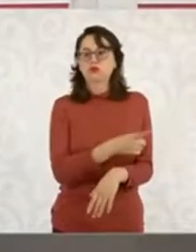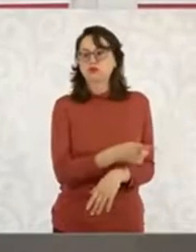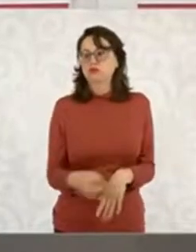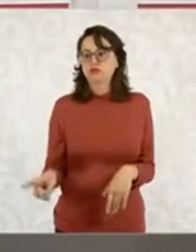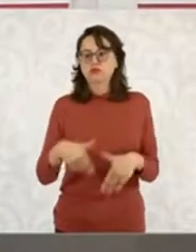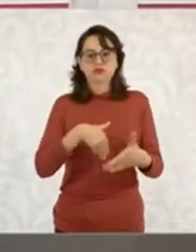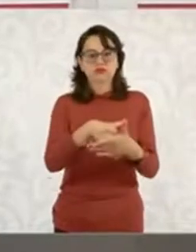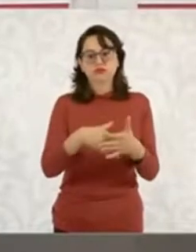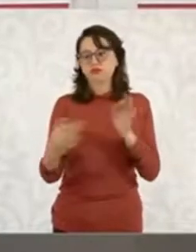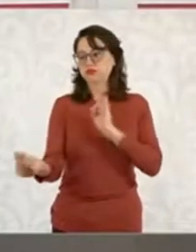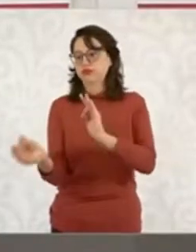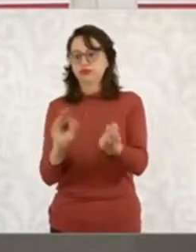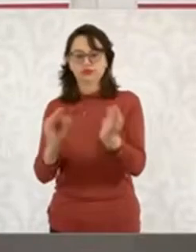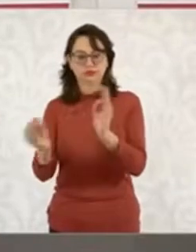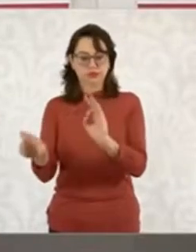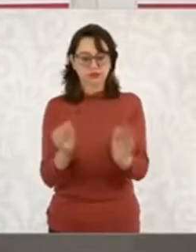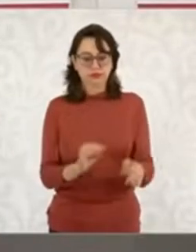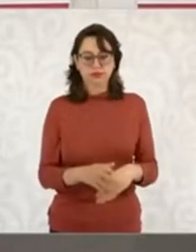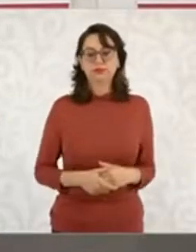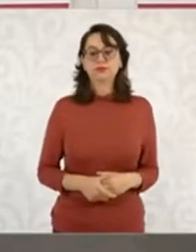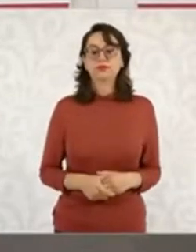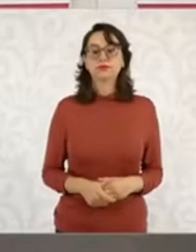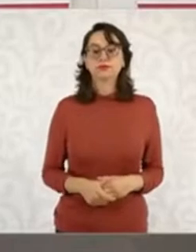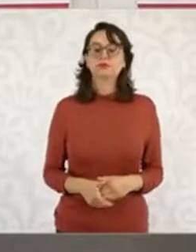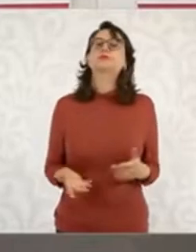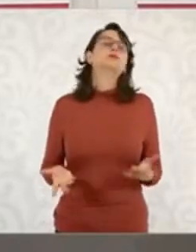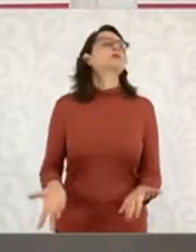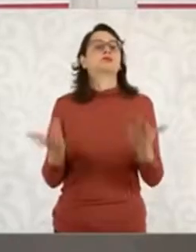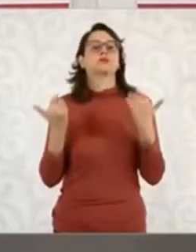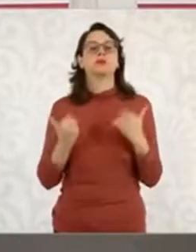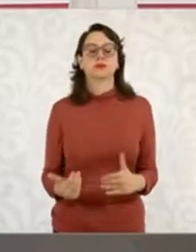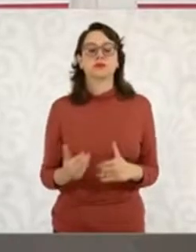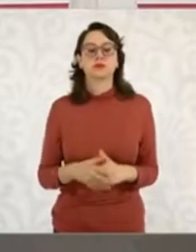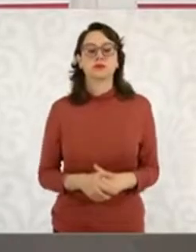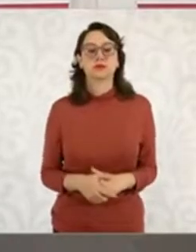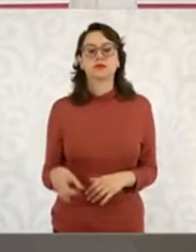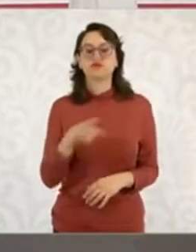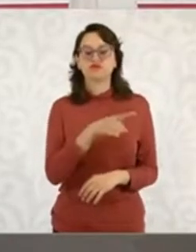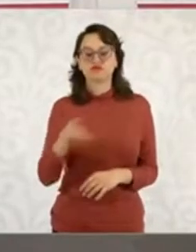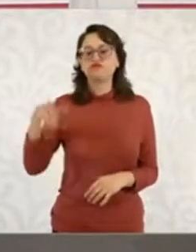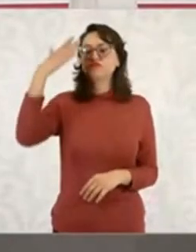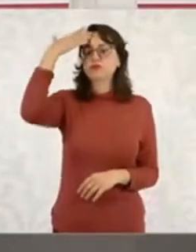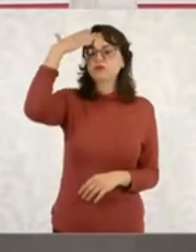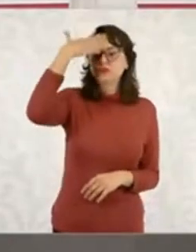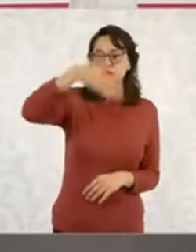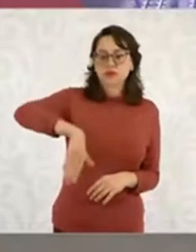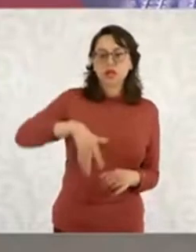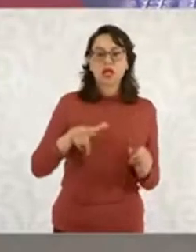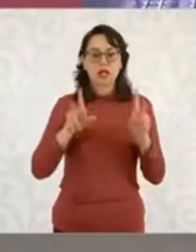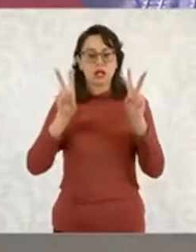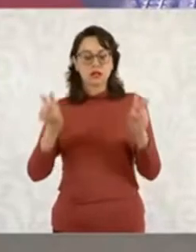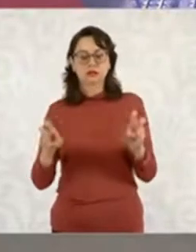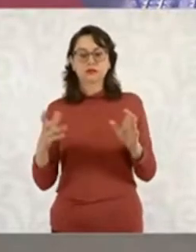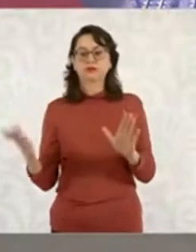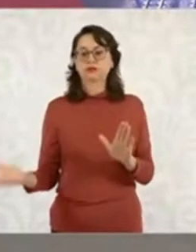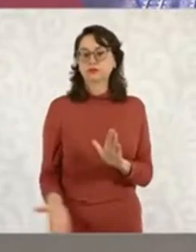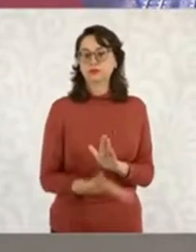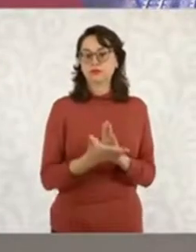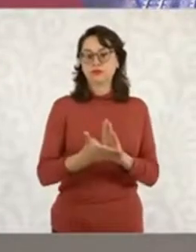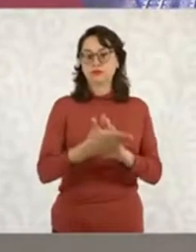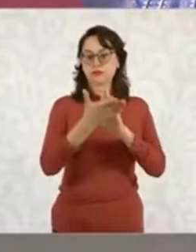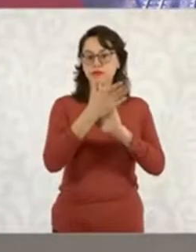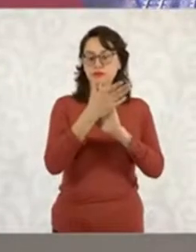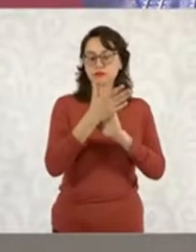alta intensidad. La que sigue, por favor. Como saben, en términos de construcción, el trabajo se ha